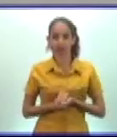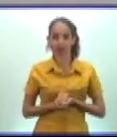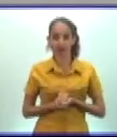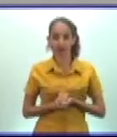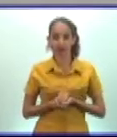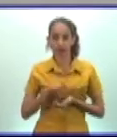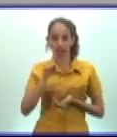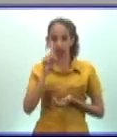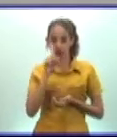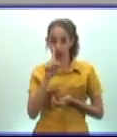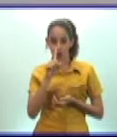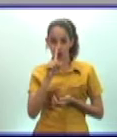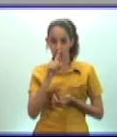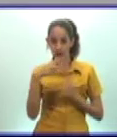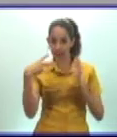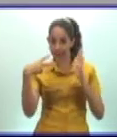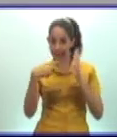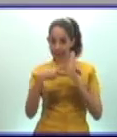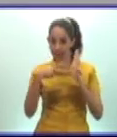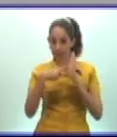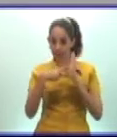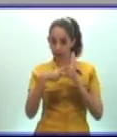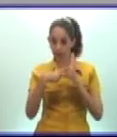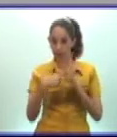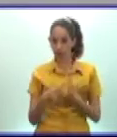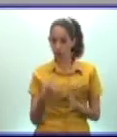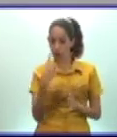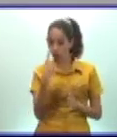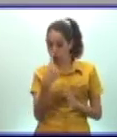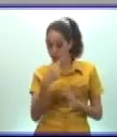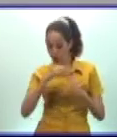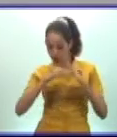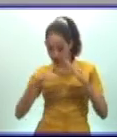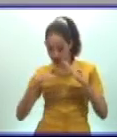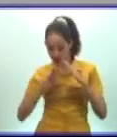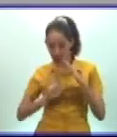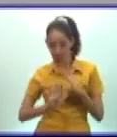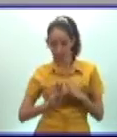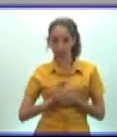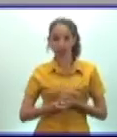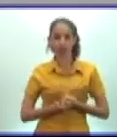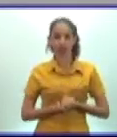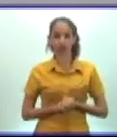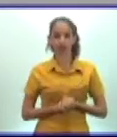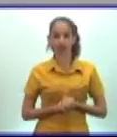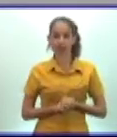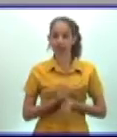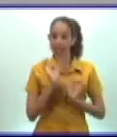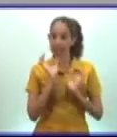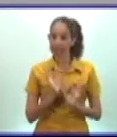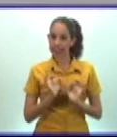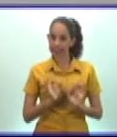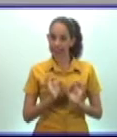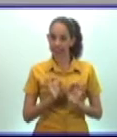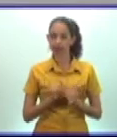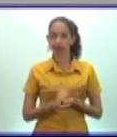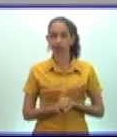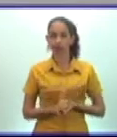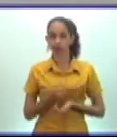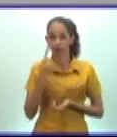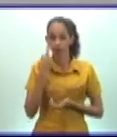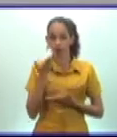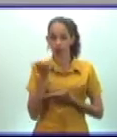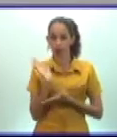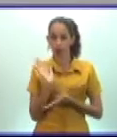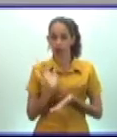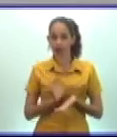1 dividido por una fracción, siempre vamos a obtener el recíproco de la fracción. Por lo